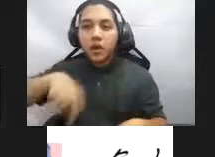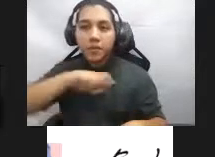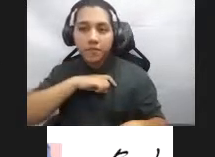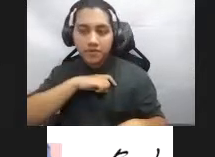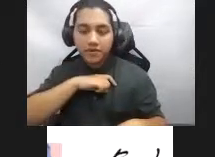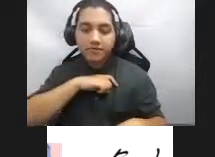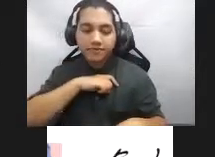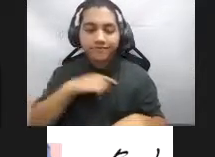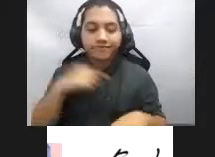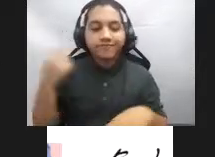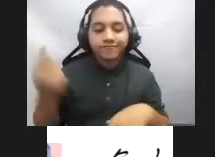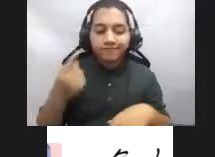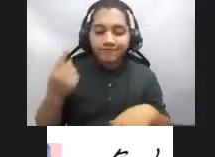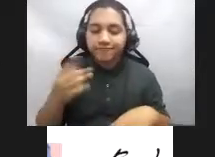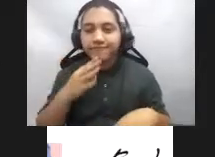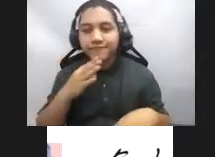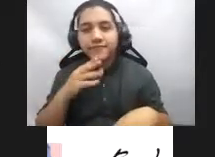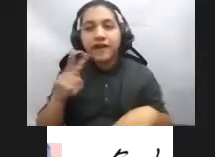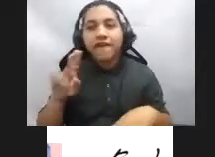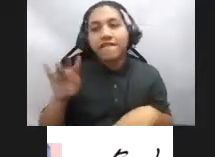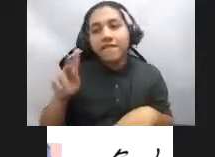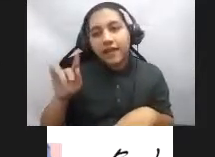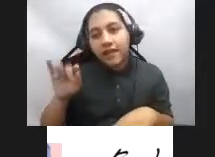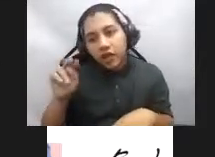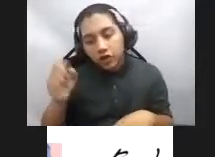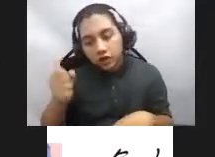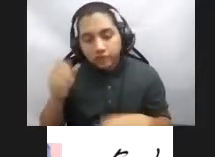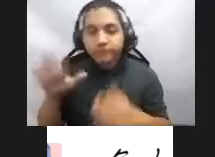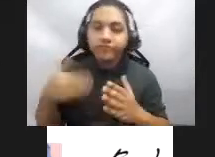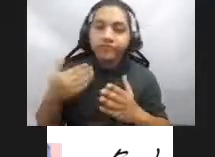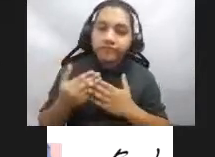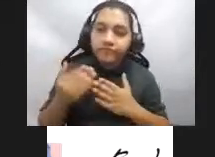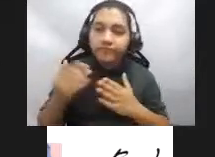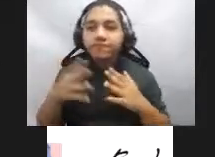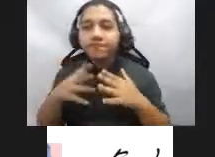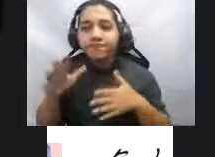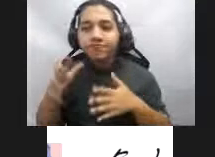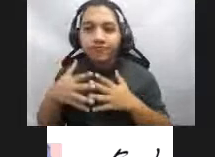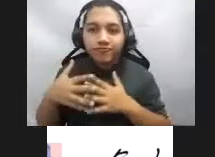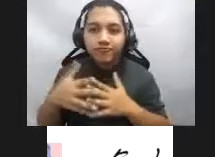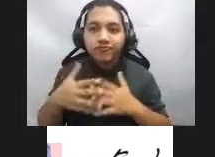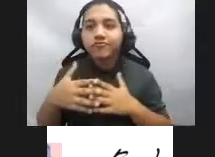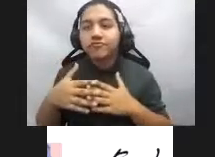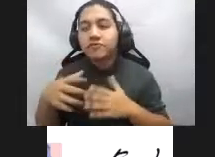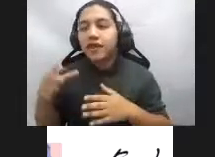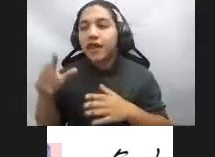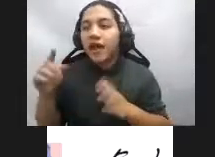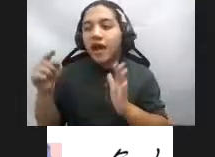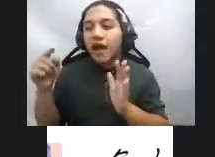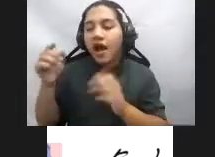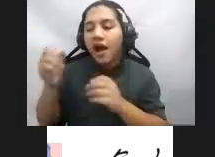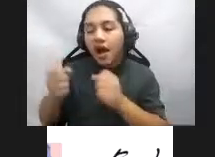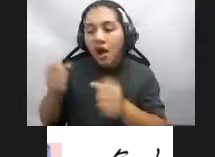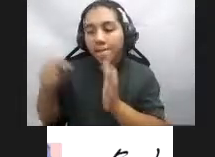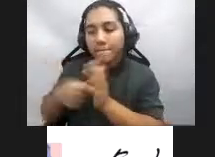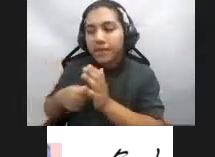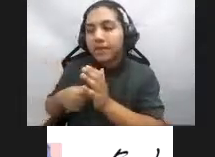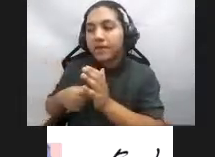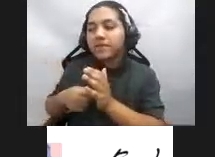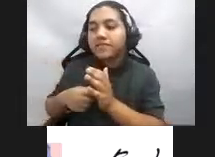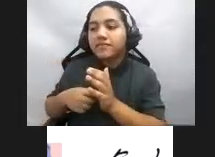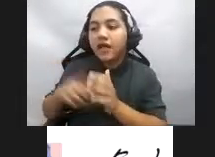habla, ¿verdad?, de que los vikingos llegaron a América para el año 1000 después de Cristo, 900. Después se habla de los